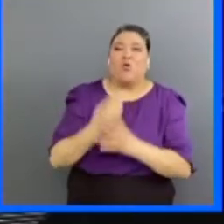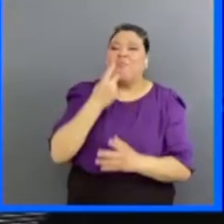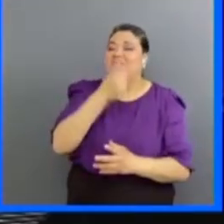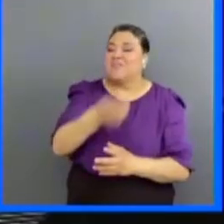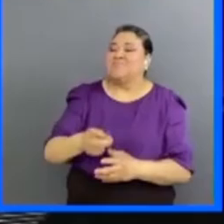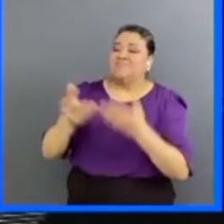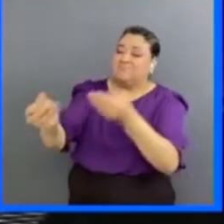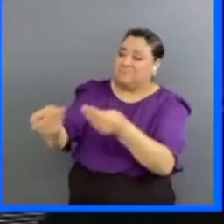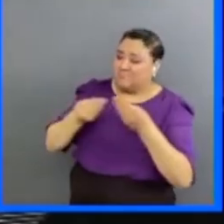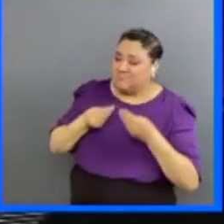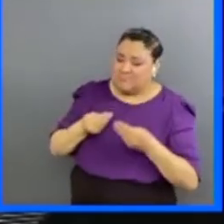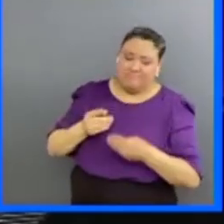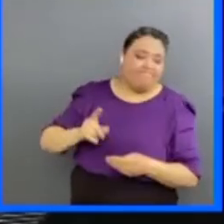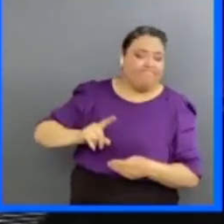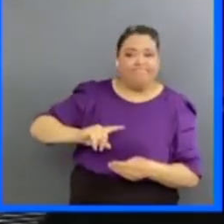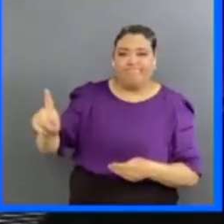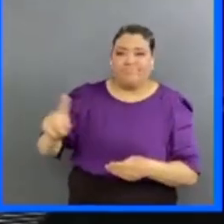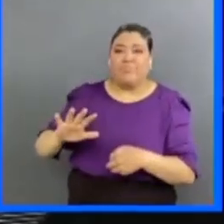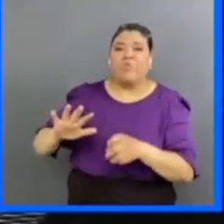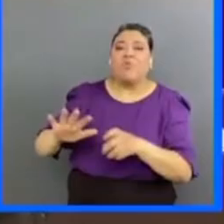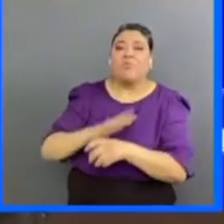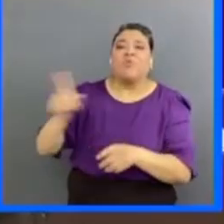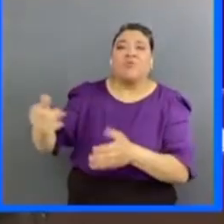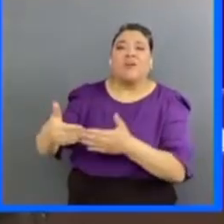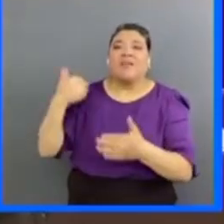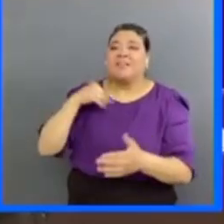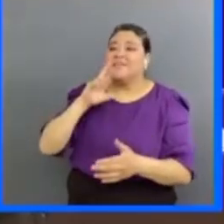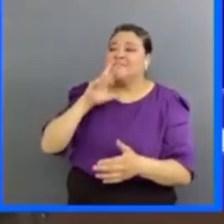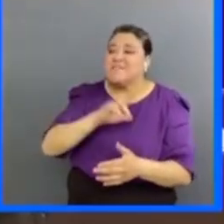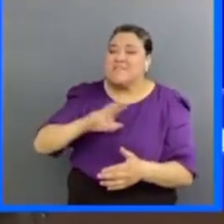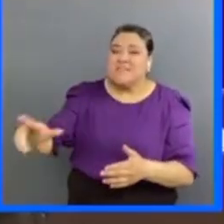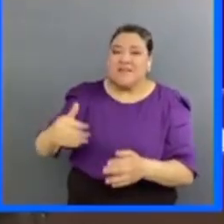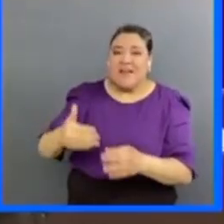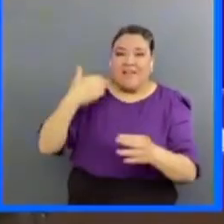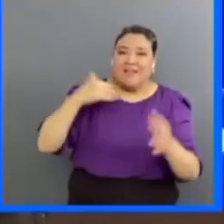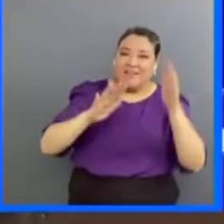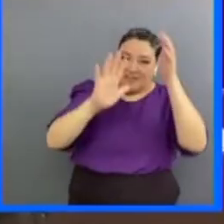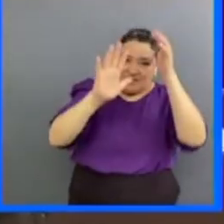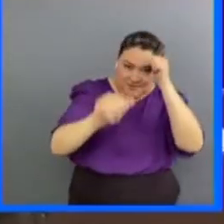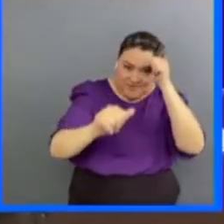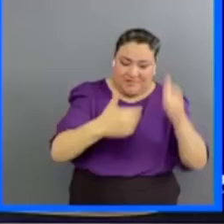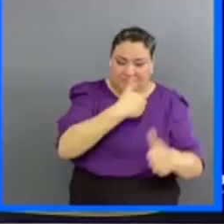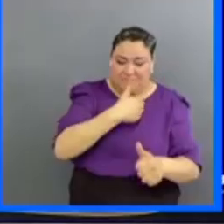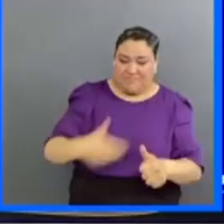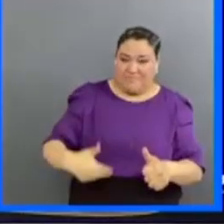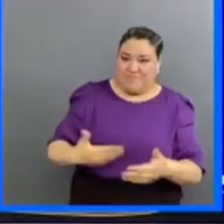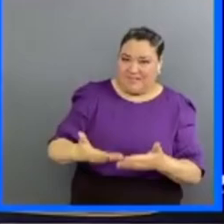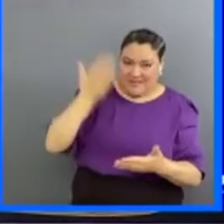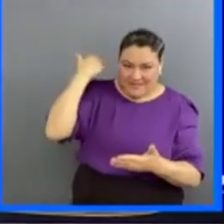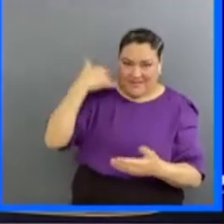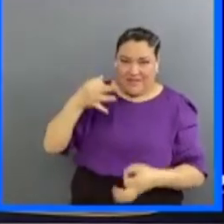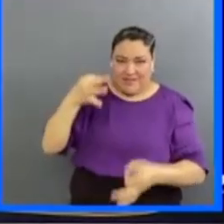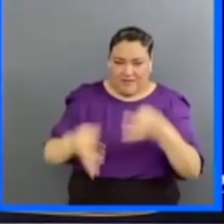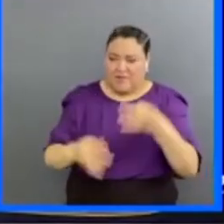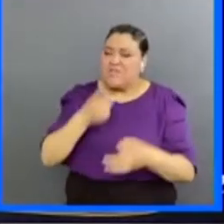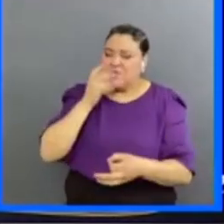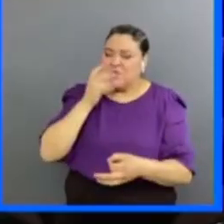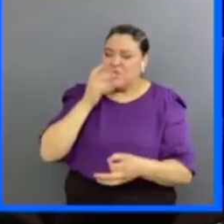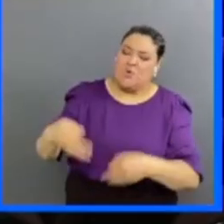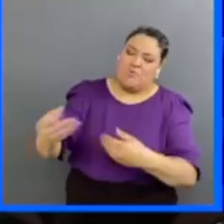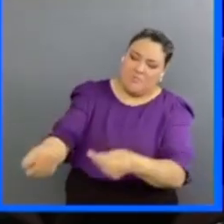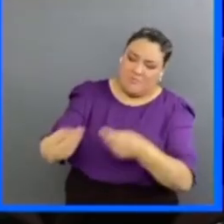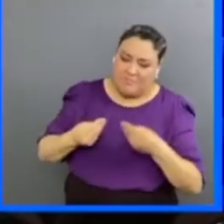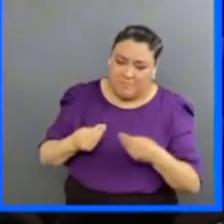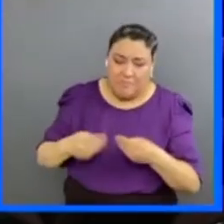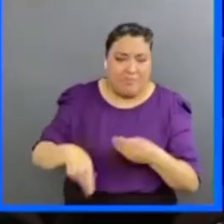al resolver recursos de reclamación contra acuerdos de la anterior presidenta de la Corte que los había admitido, así como las